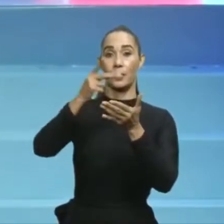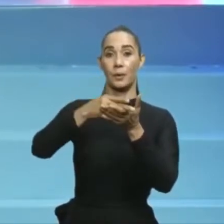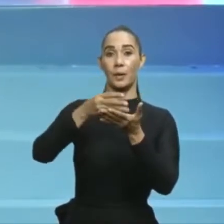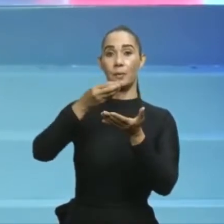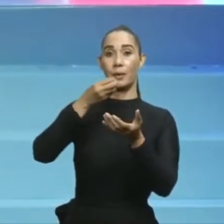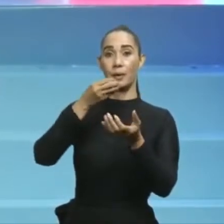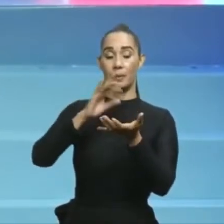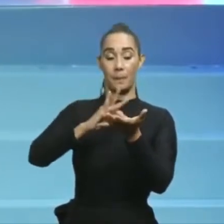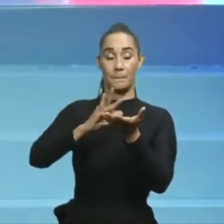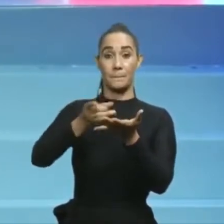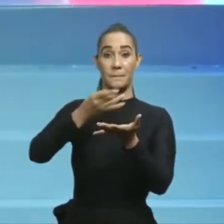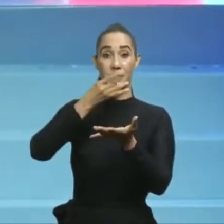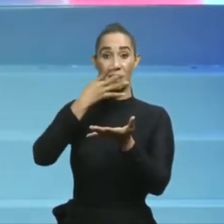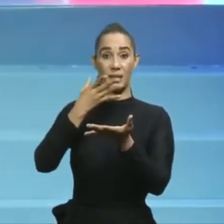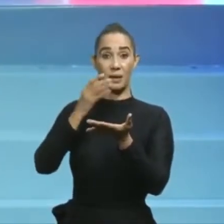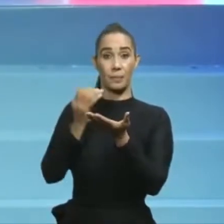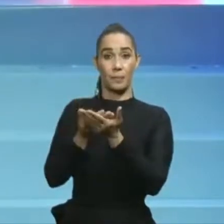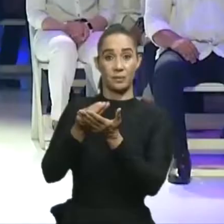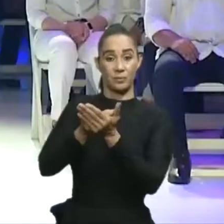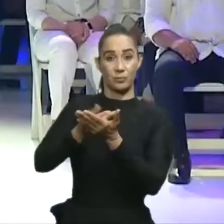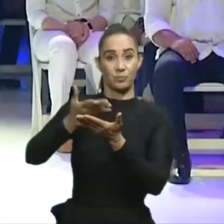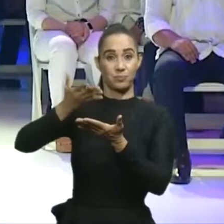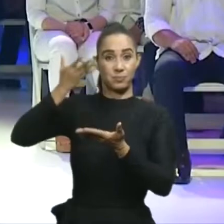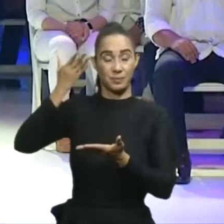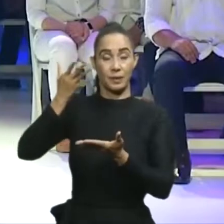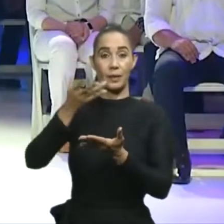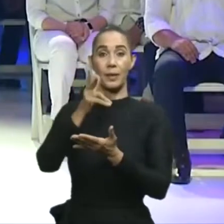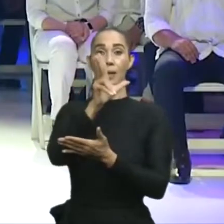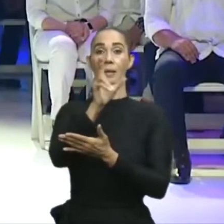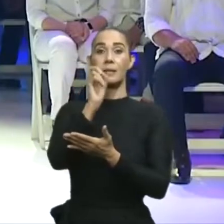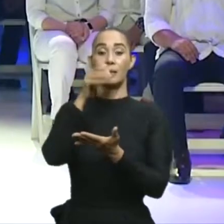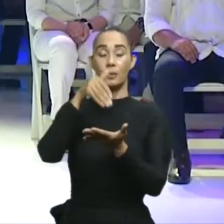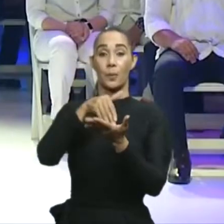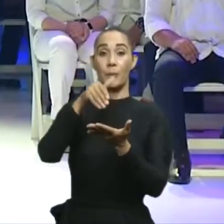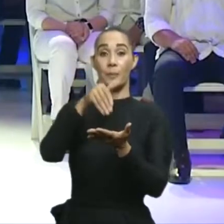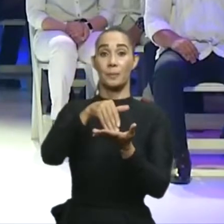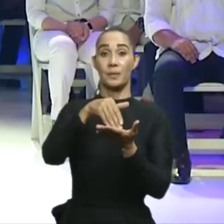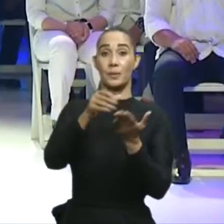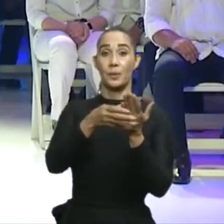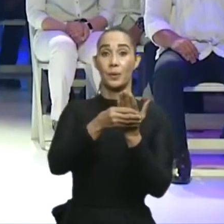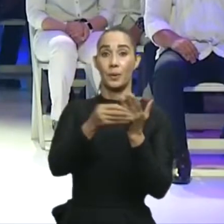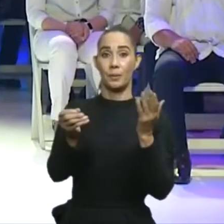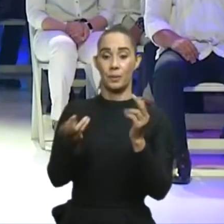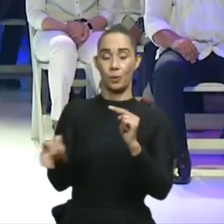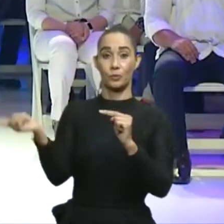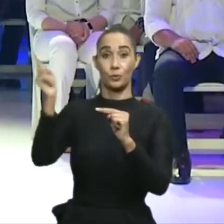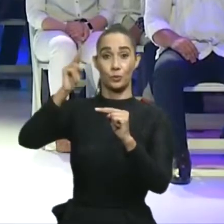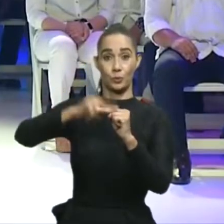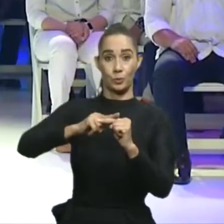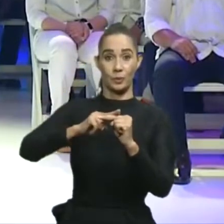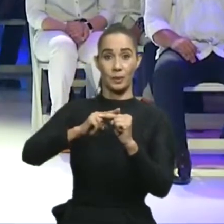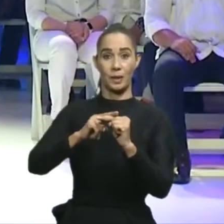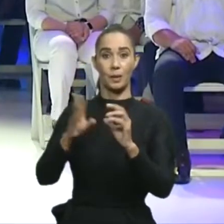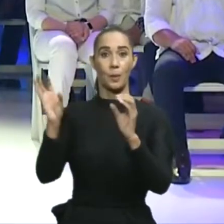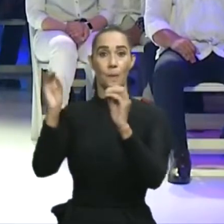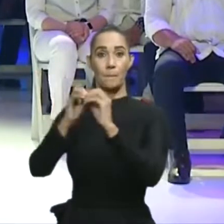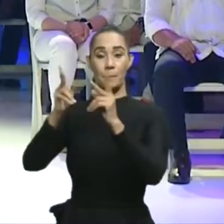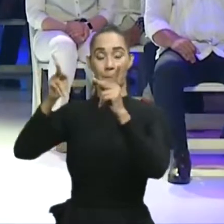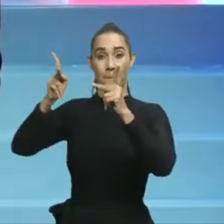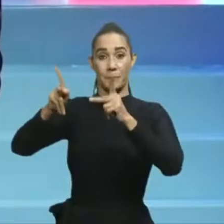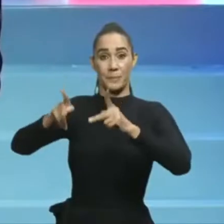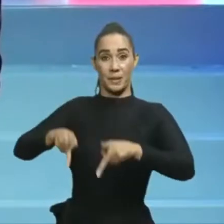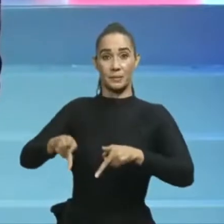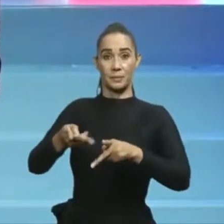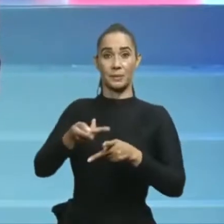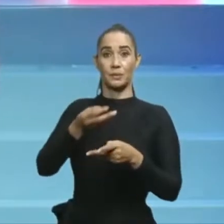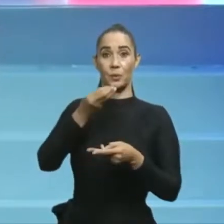alto costo hasta los 7.300 millones de pesos duplicando también el número de beneficiarios eso